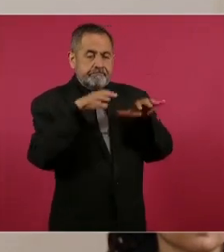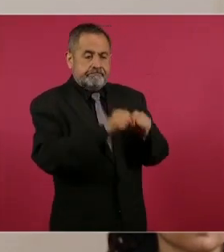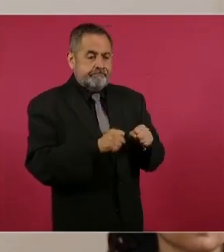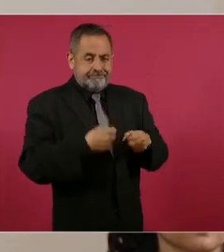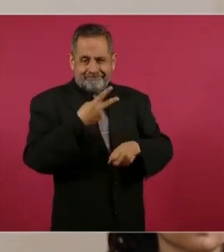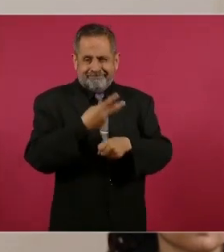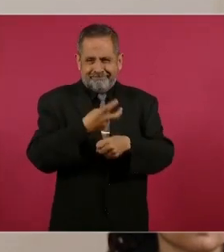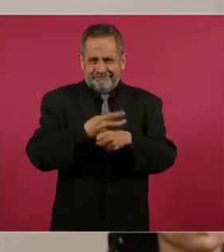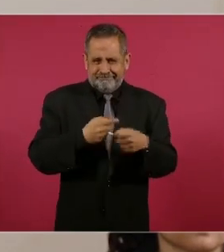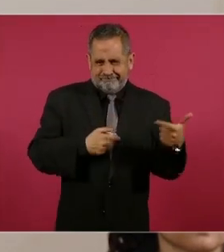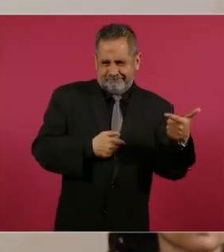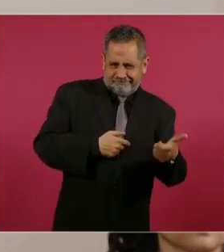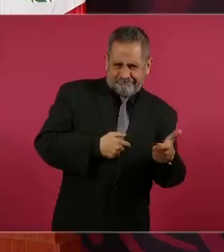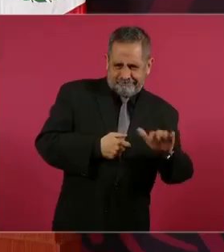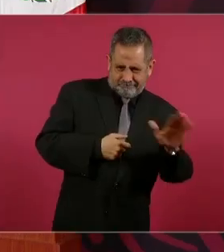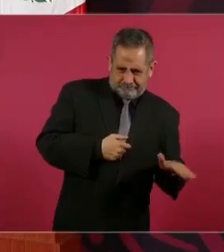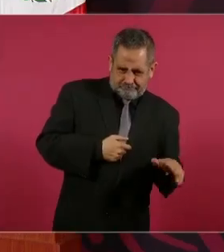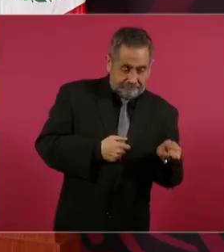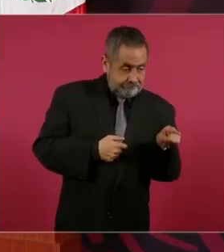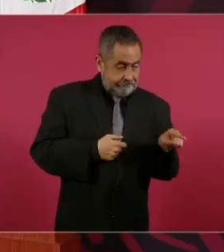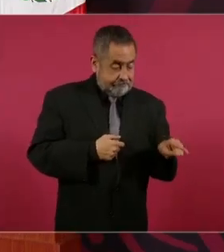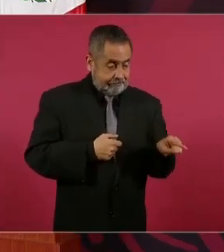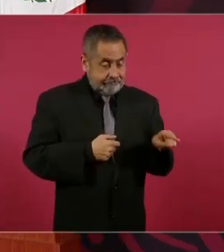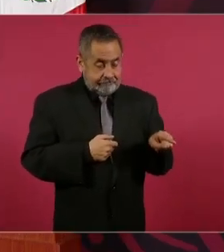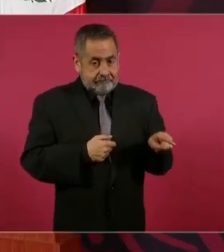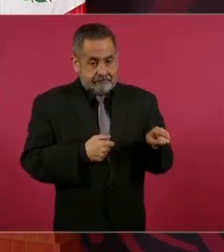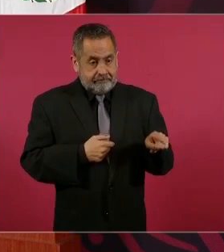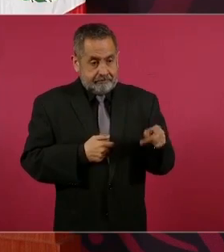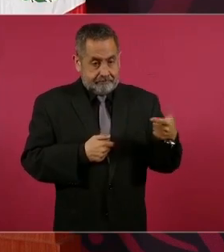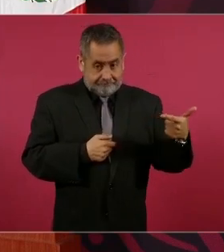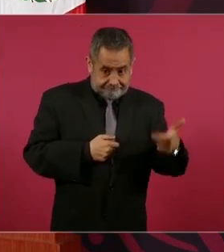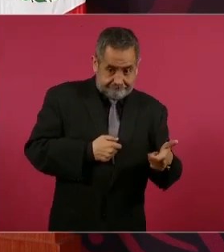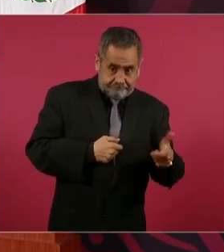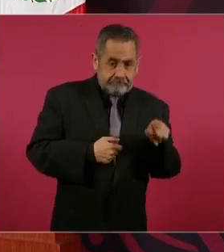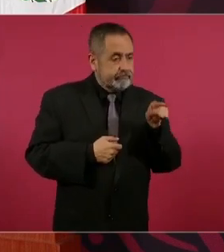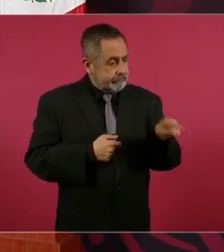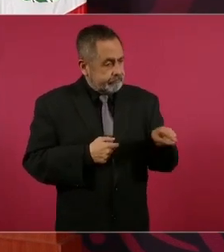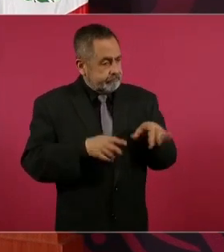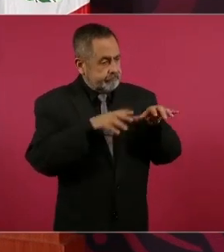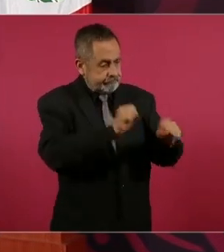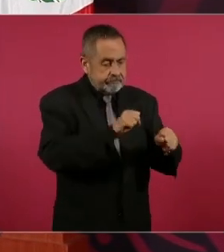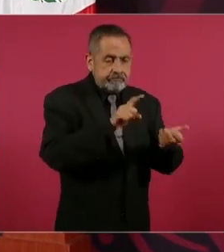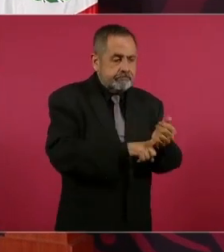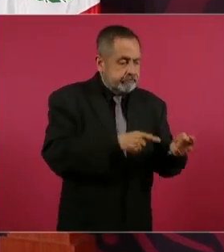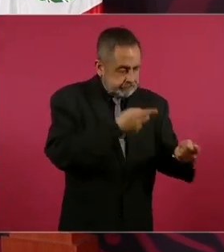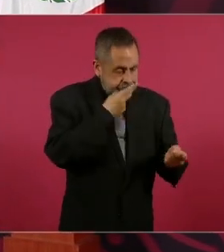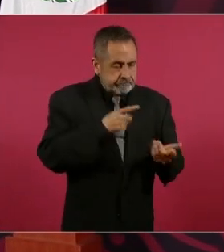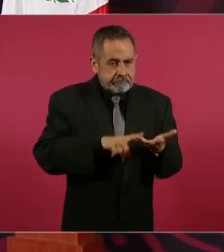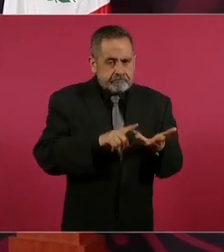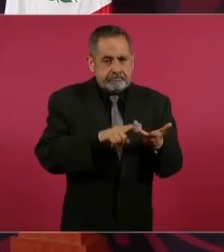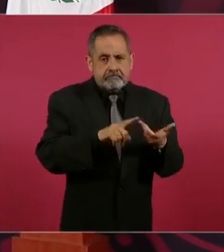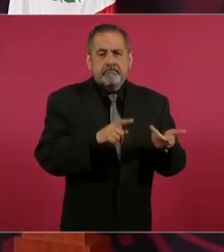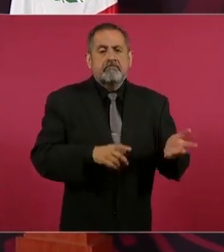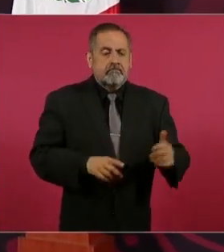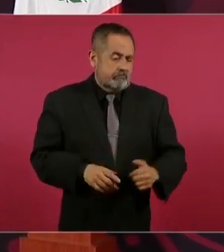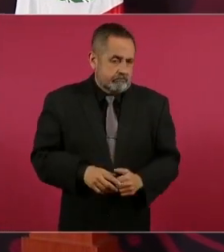persona y él va a